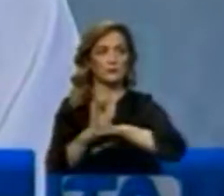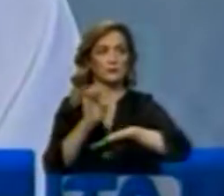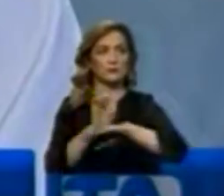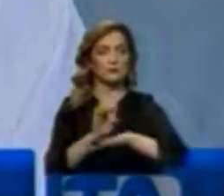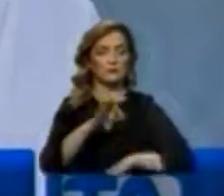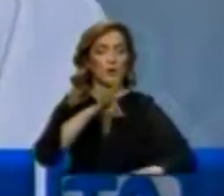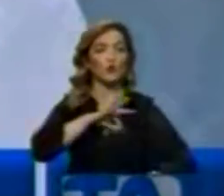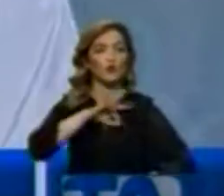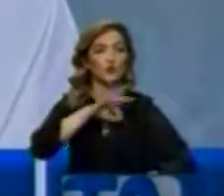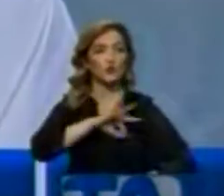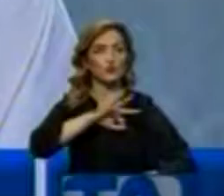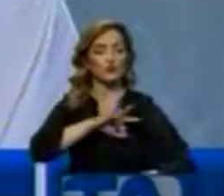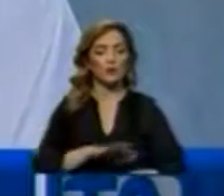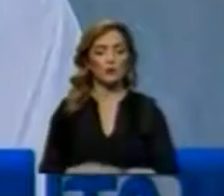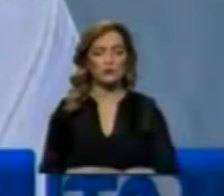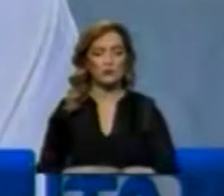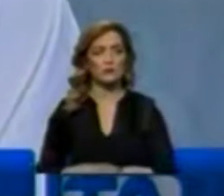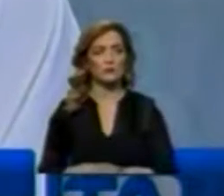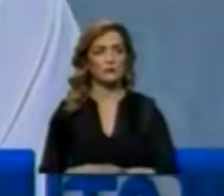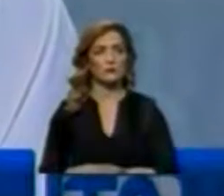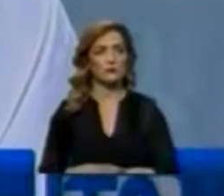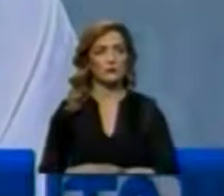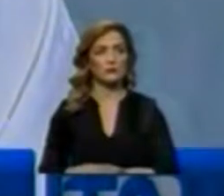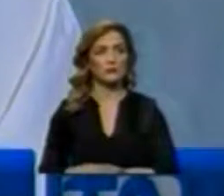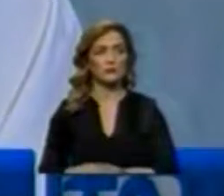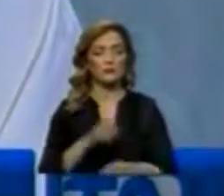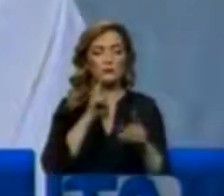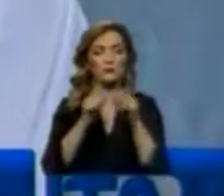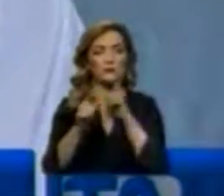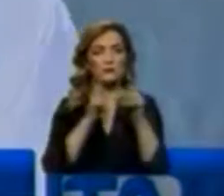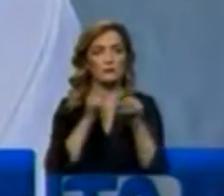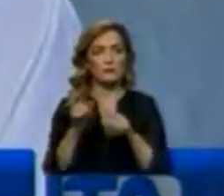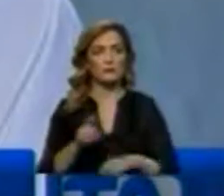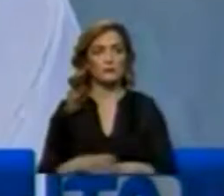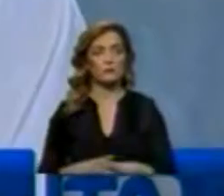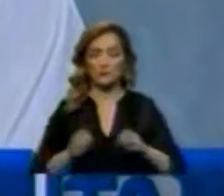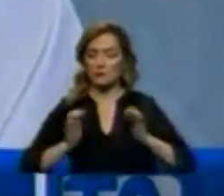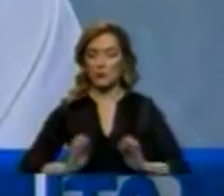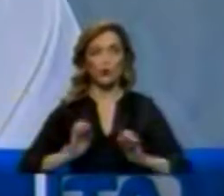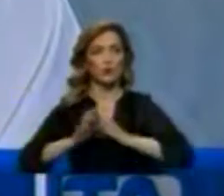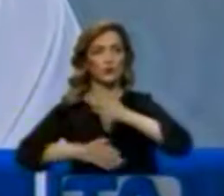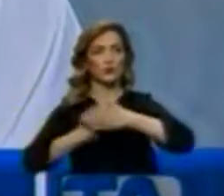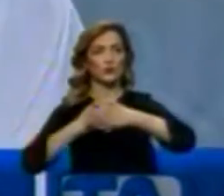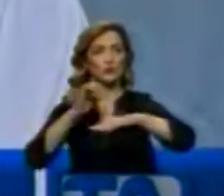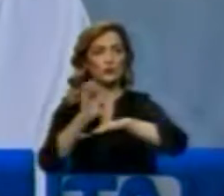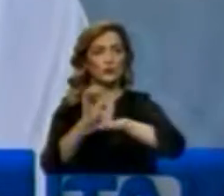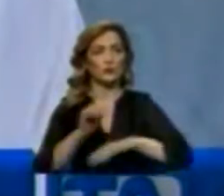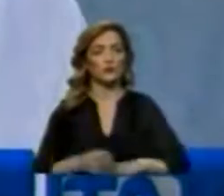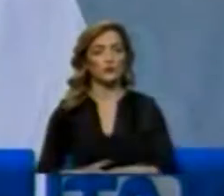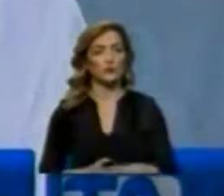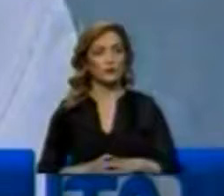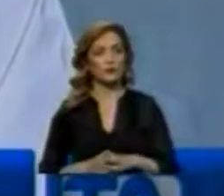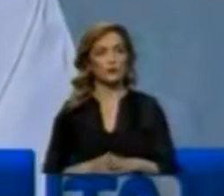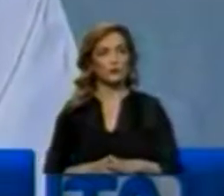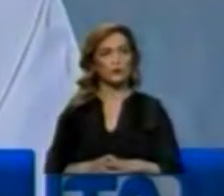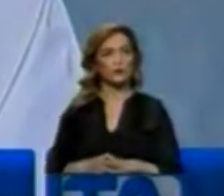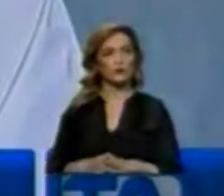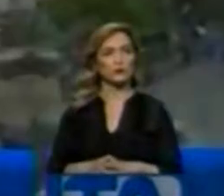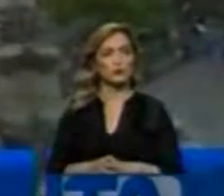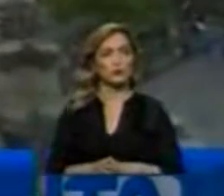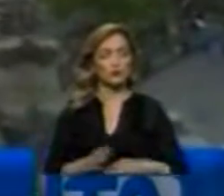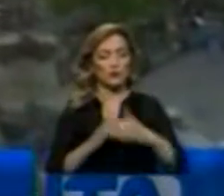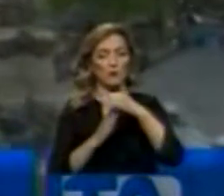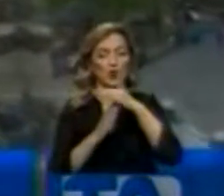la conciencia, retomemos una vez que está establecido el diálogo, hagamos esfuerzo todos los ecuatorianos y ecuatorianas para establecer verdaderamente la